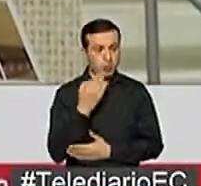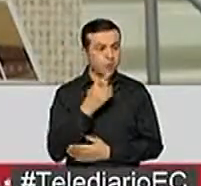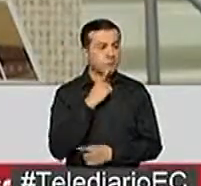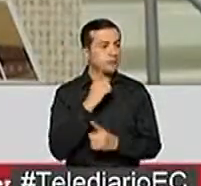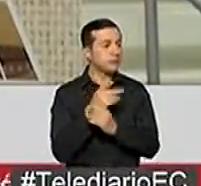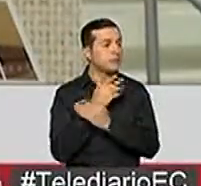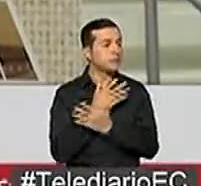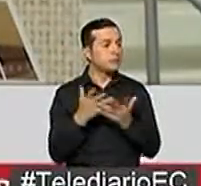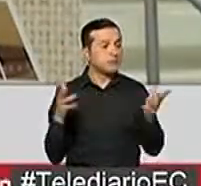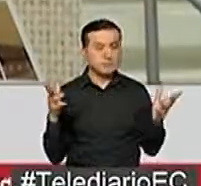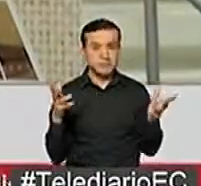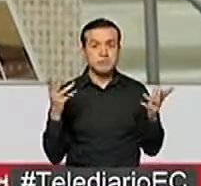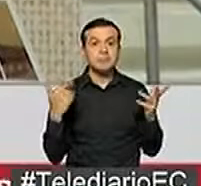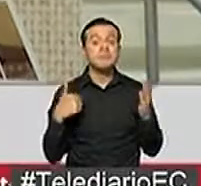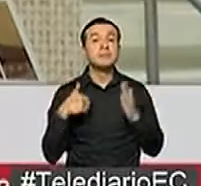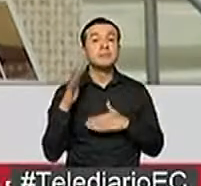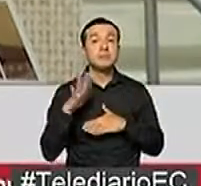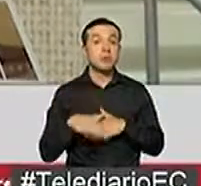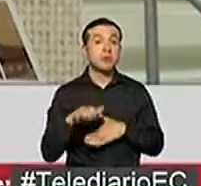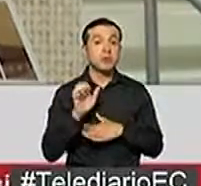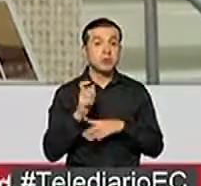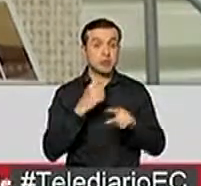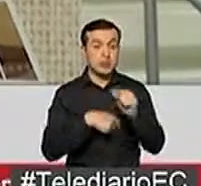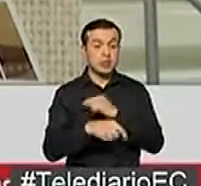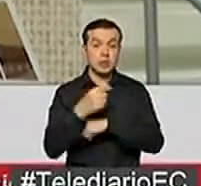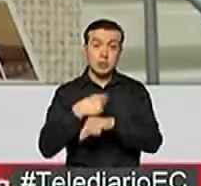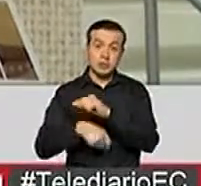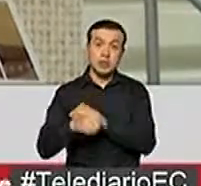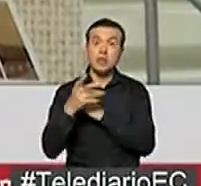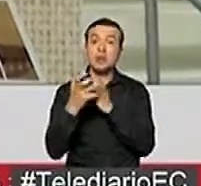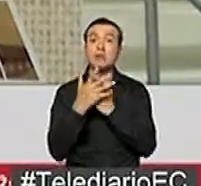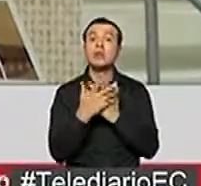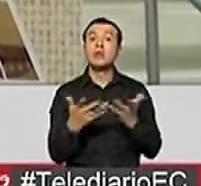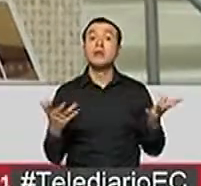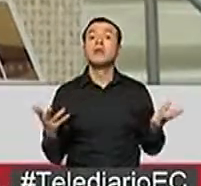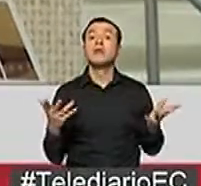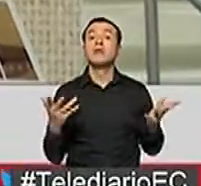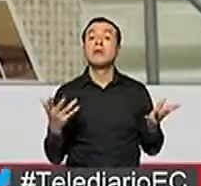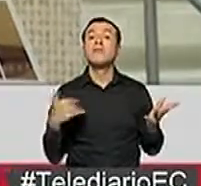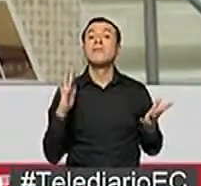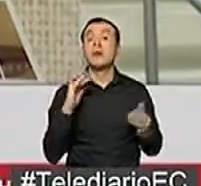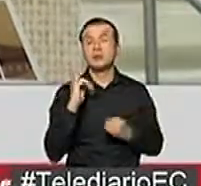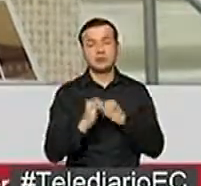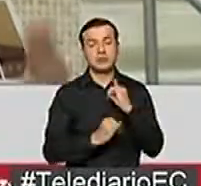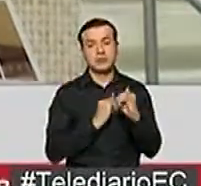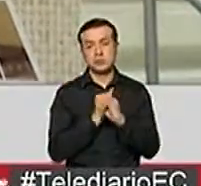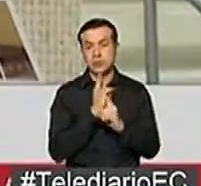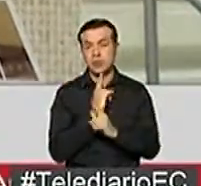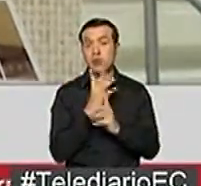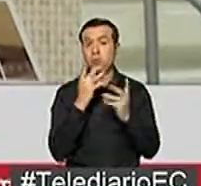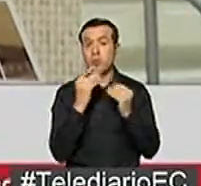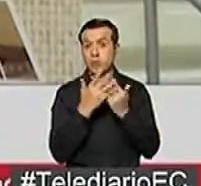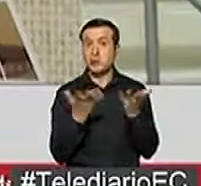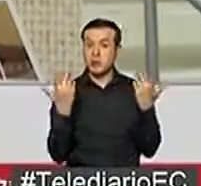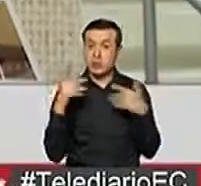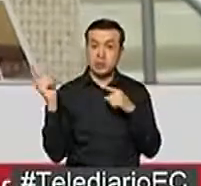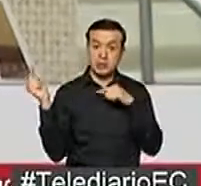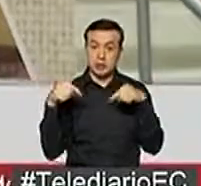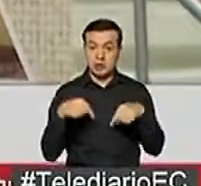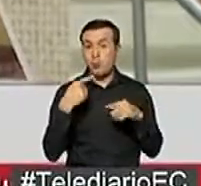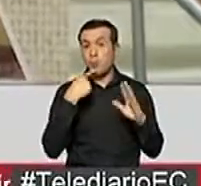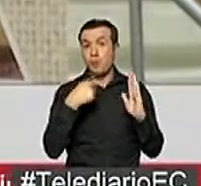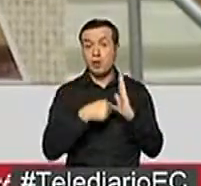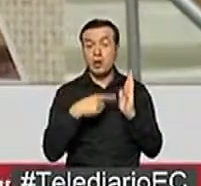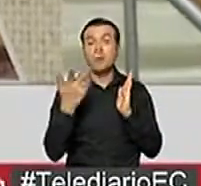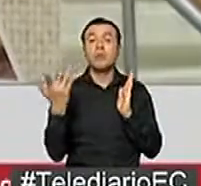que nuestros productos se vendan en el mercado nacional, pero claro, la intención es de que los productos vayan al mercado internacional. Muchos de ellos ya están, ¿no? El caso